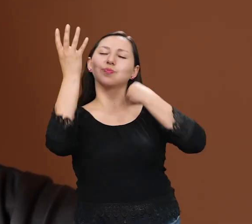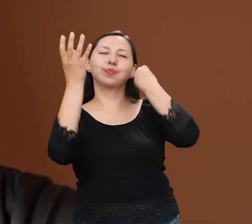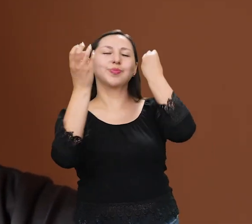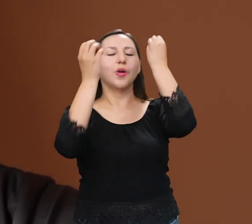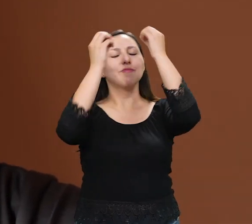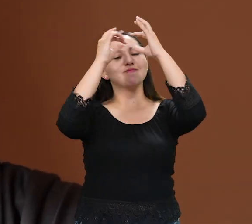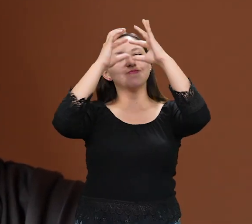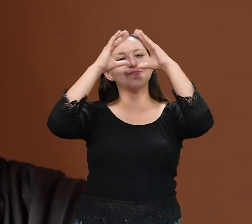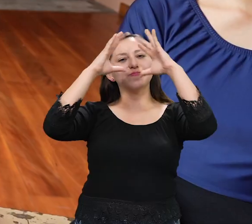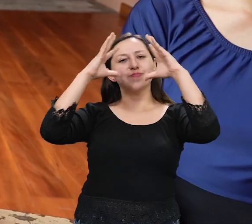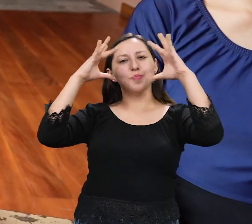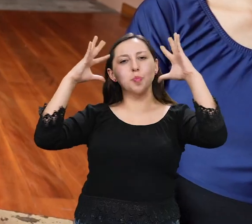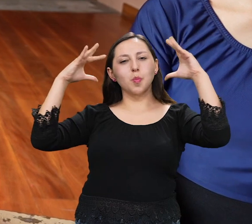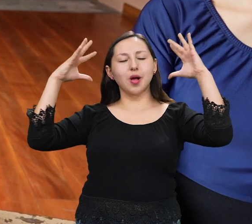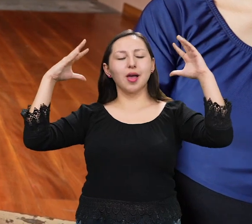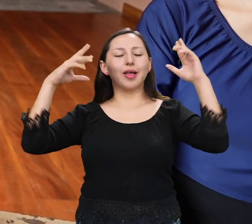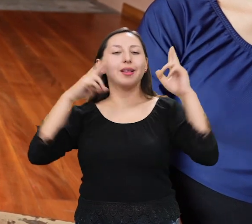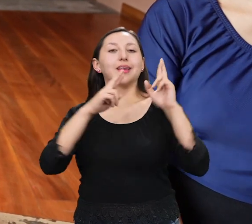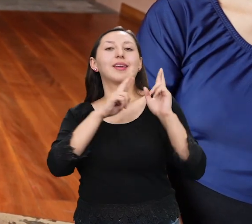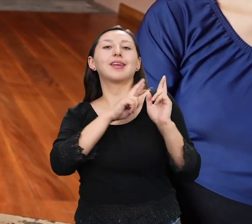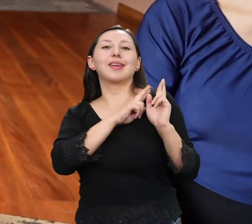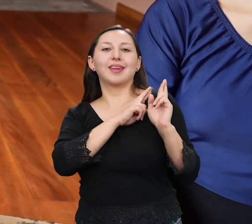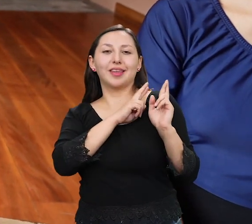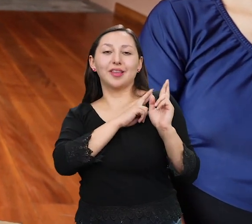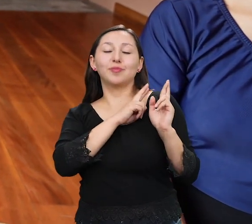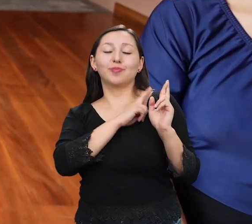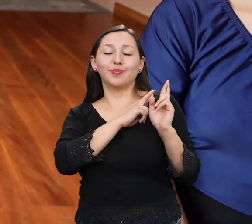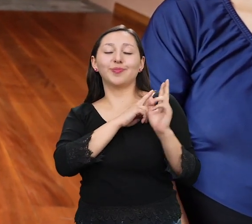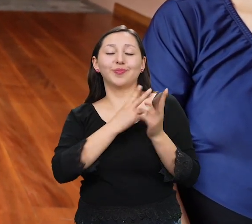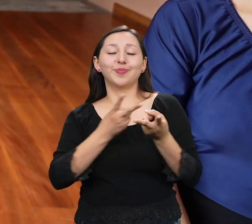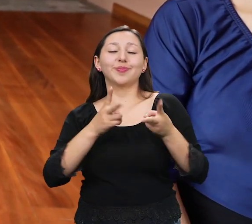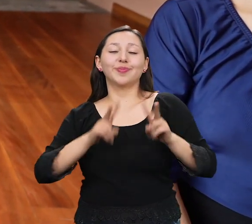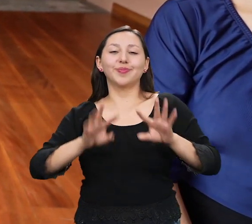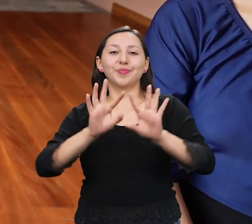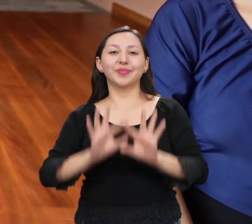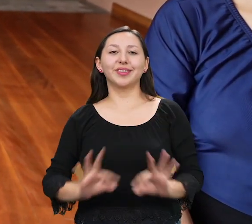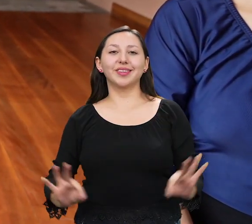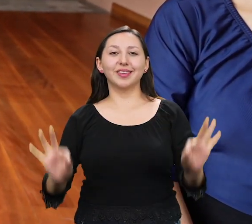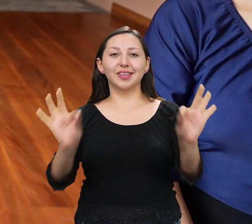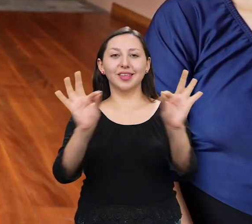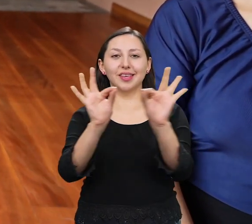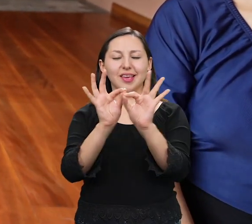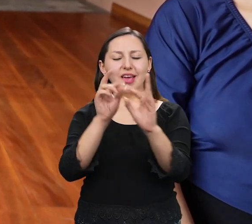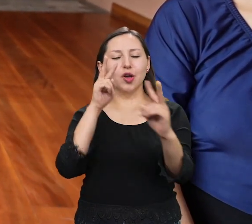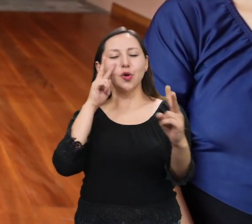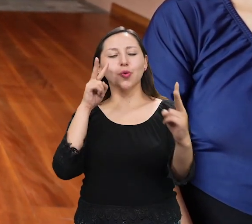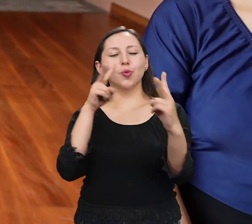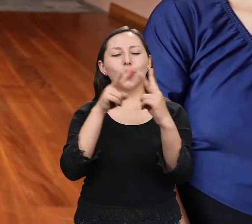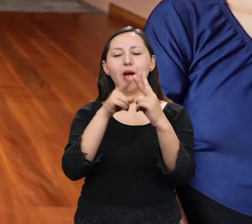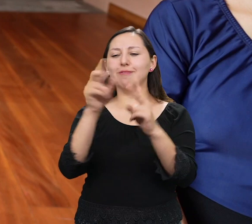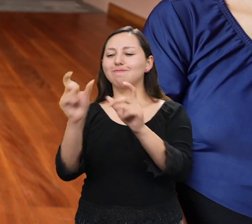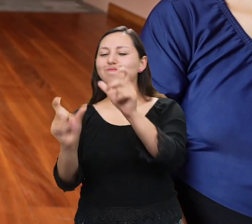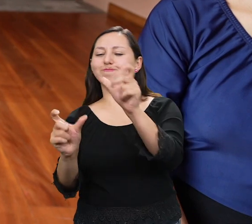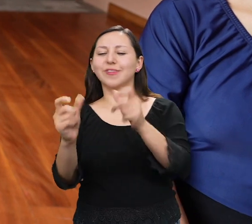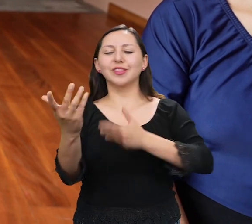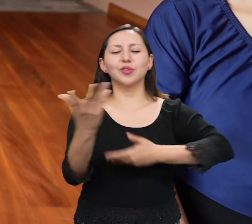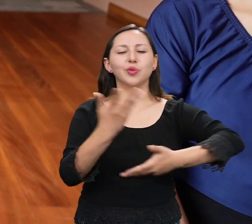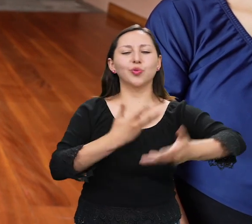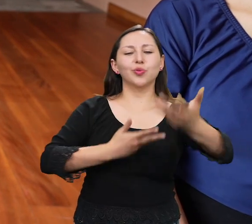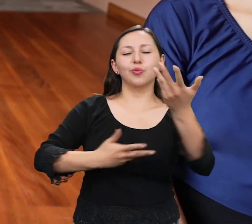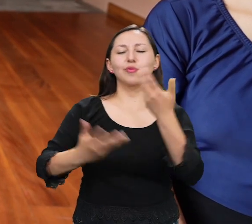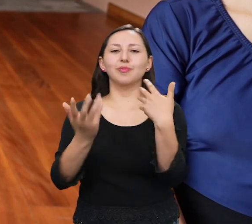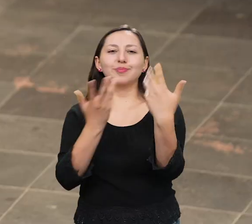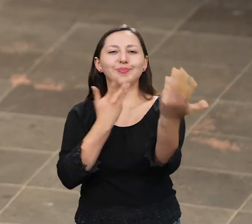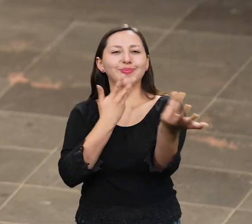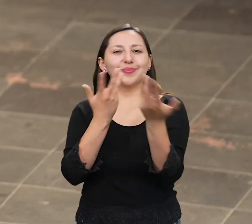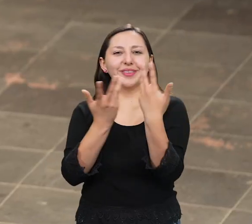muy disciplinado, a la vez que te hace conocer nuevas personas con las que te puedes relacionar de